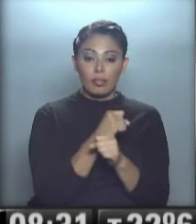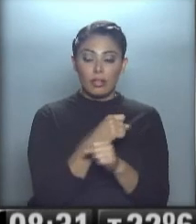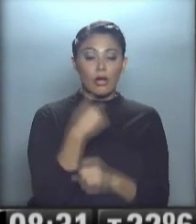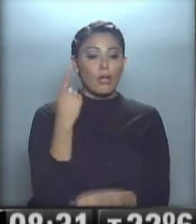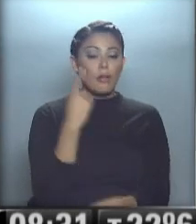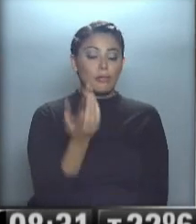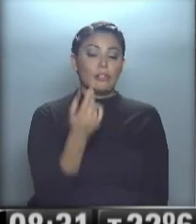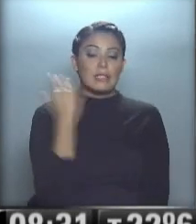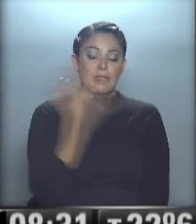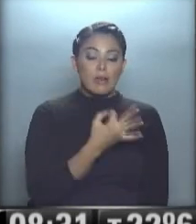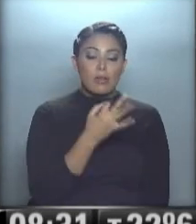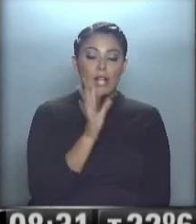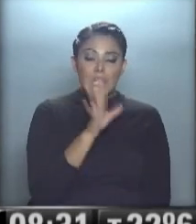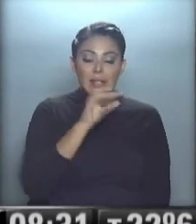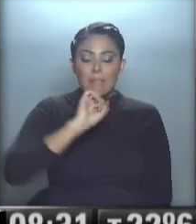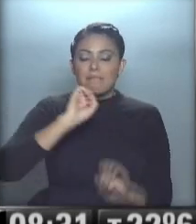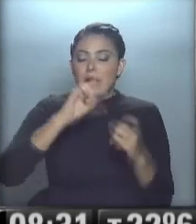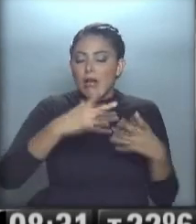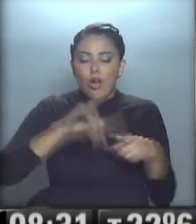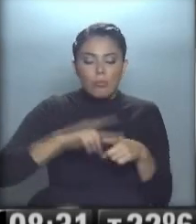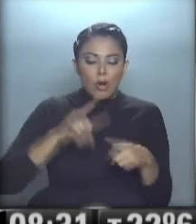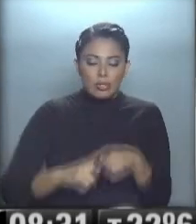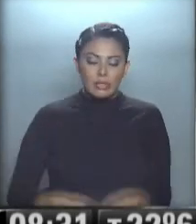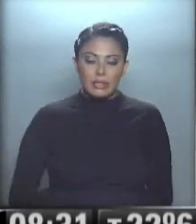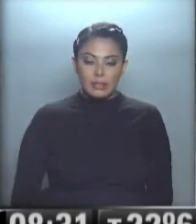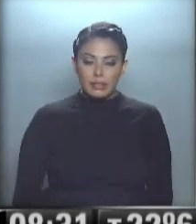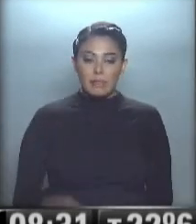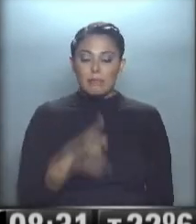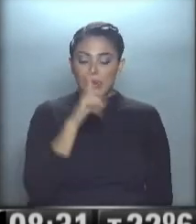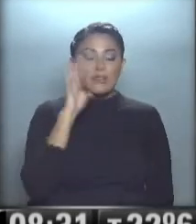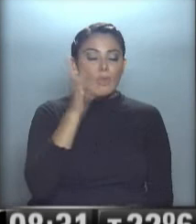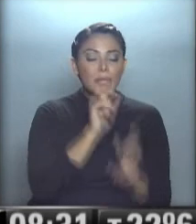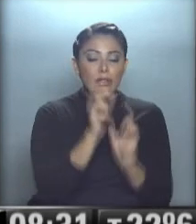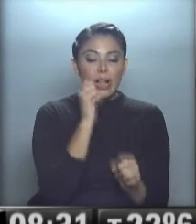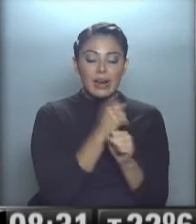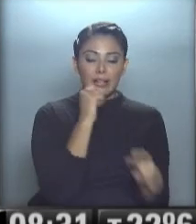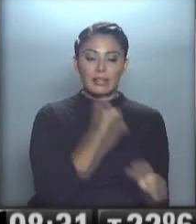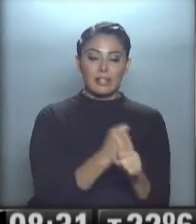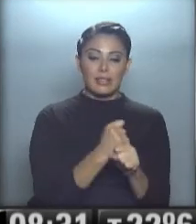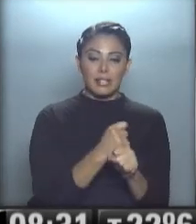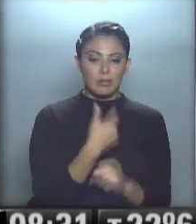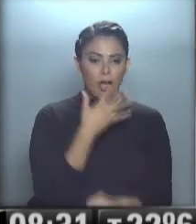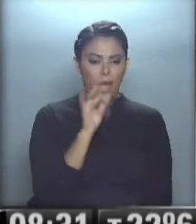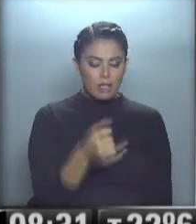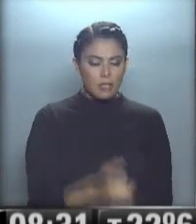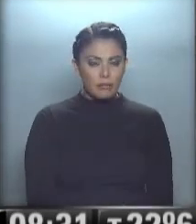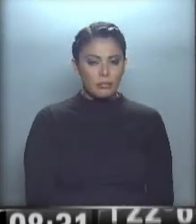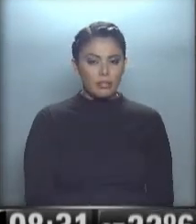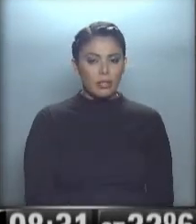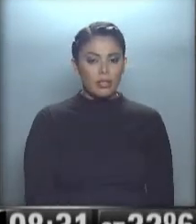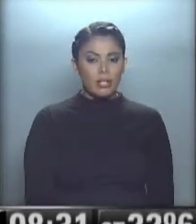dudar que esa sería la mejor política que estamos siguiendo y creo que todos los argentinos estamos de acuerdo con eso. Por